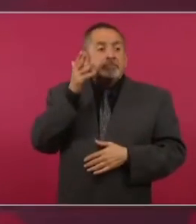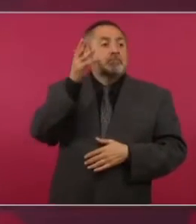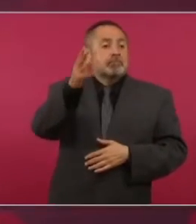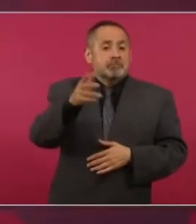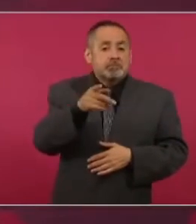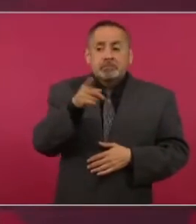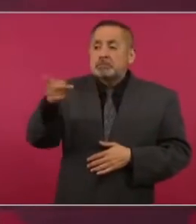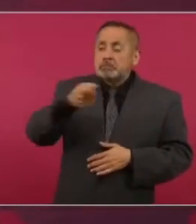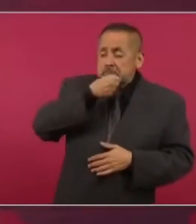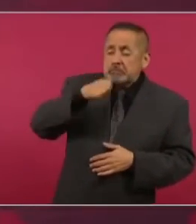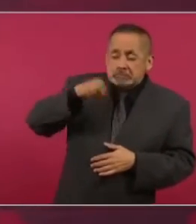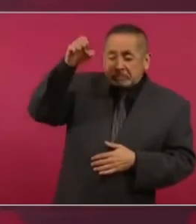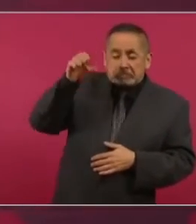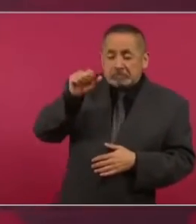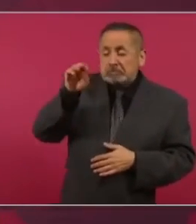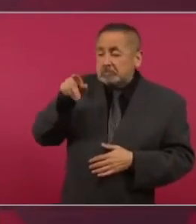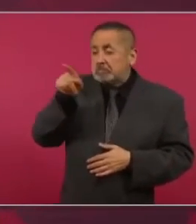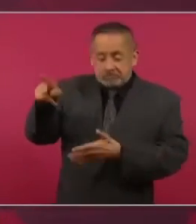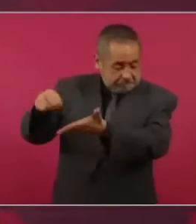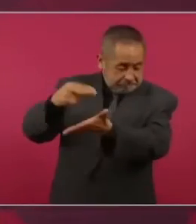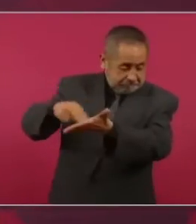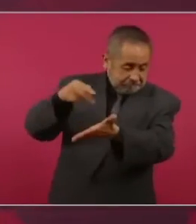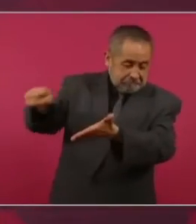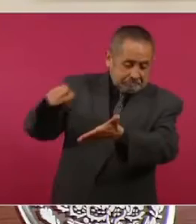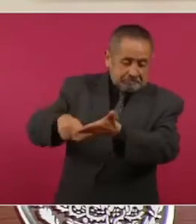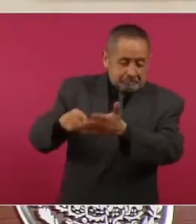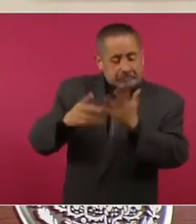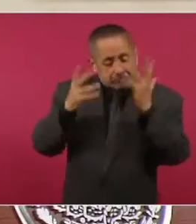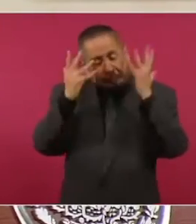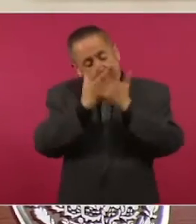ya estando grande, ¿no?